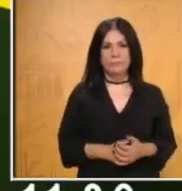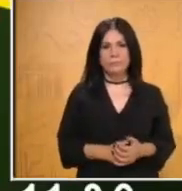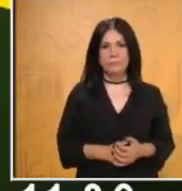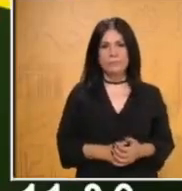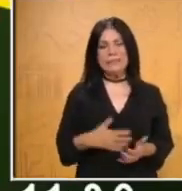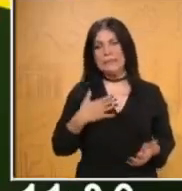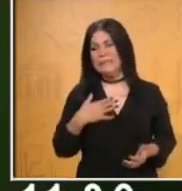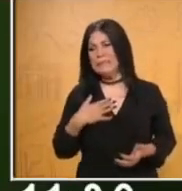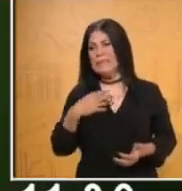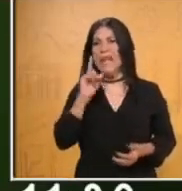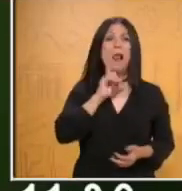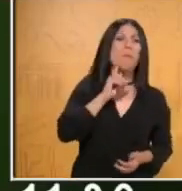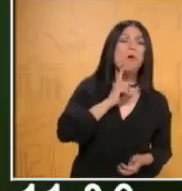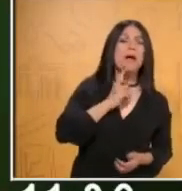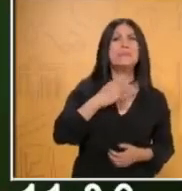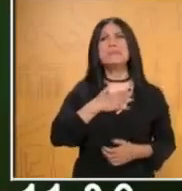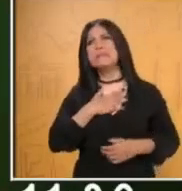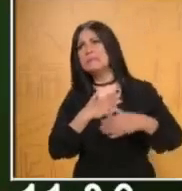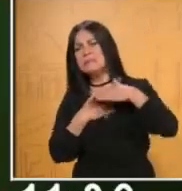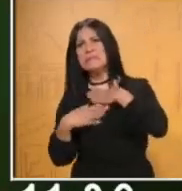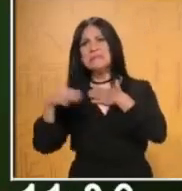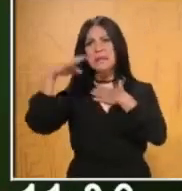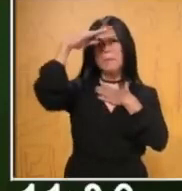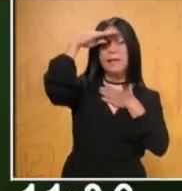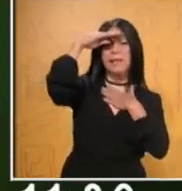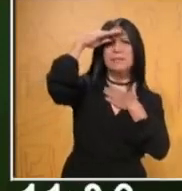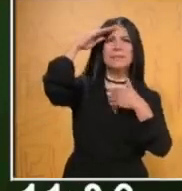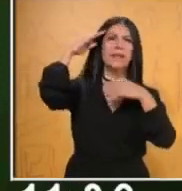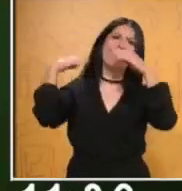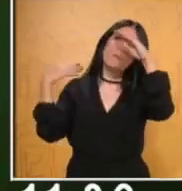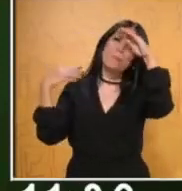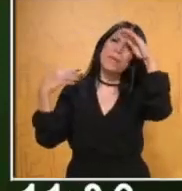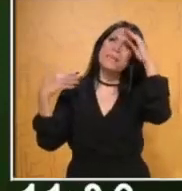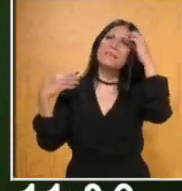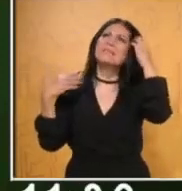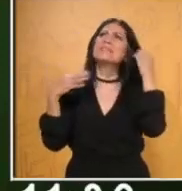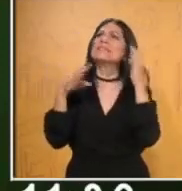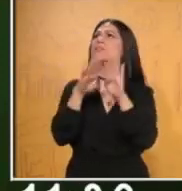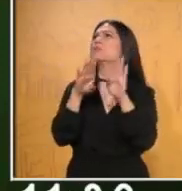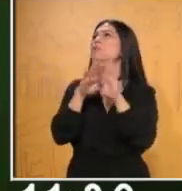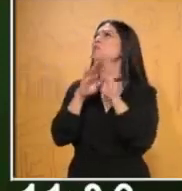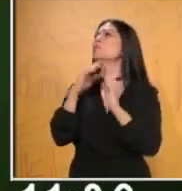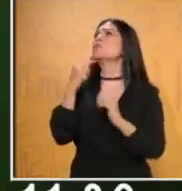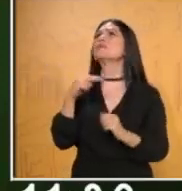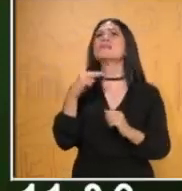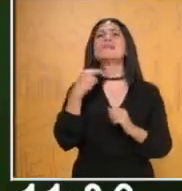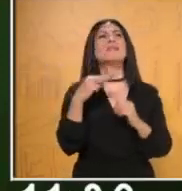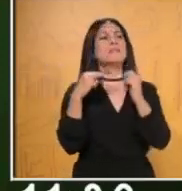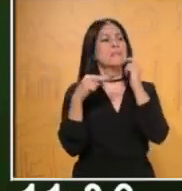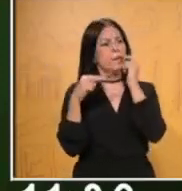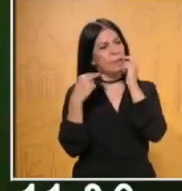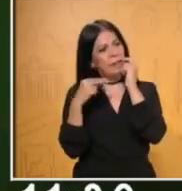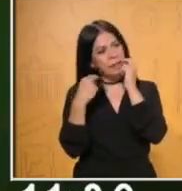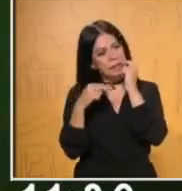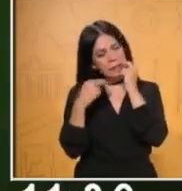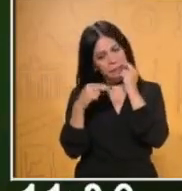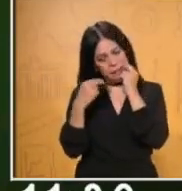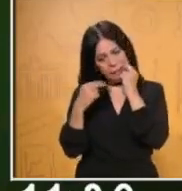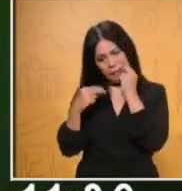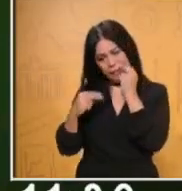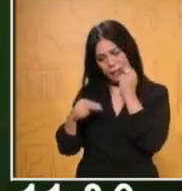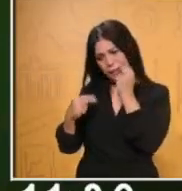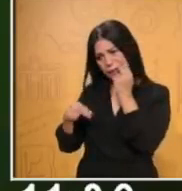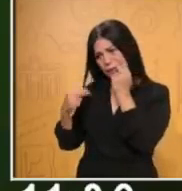nunca acertaba la respuesta correcta. Al tercer día, envió a sus exploradores a buscar